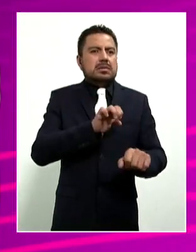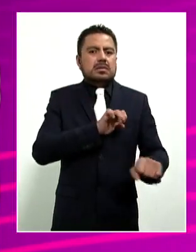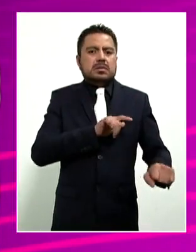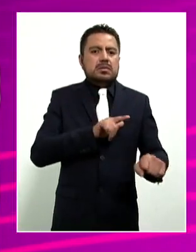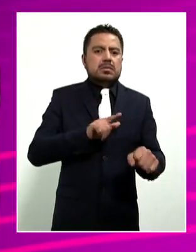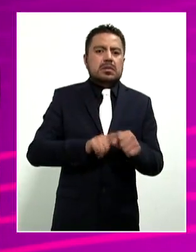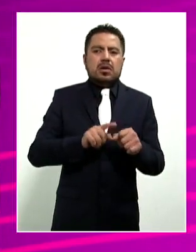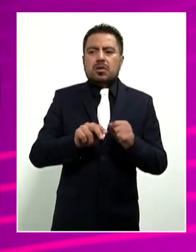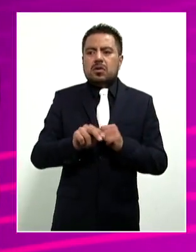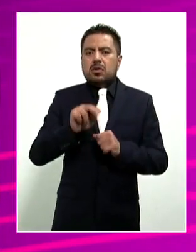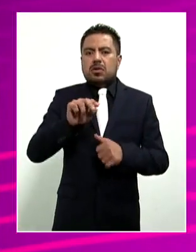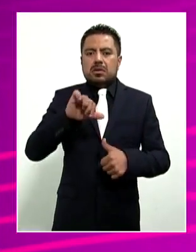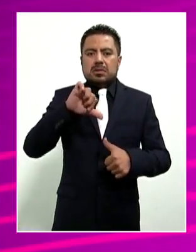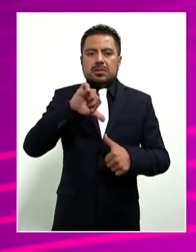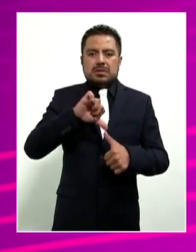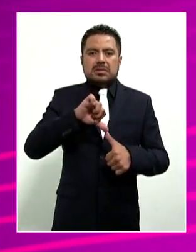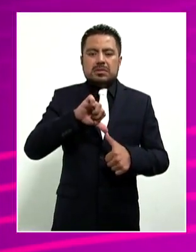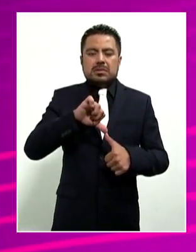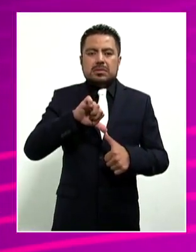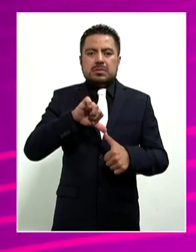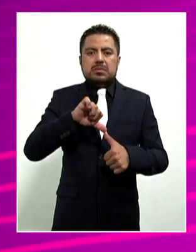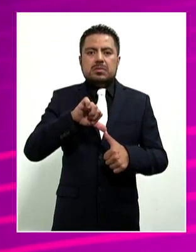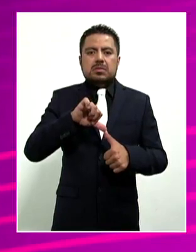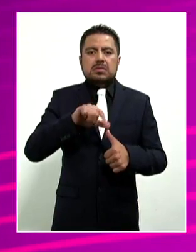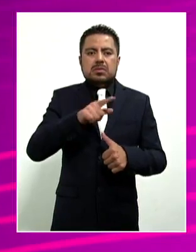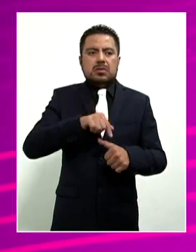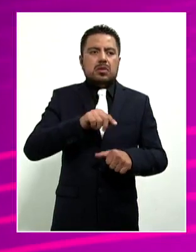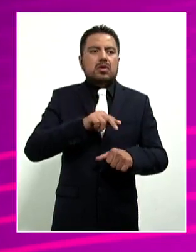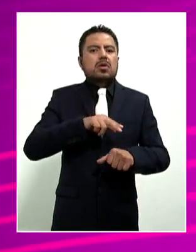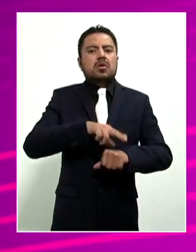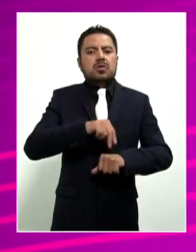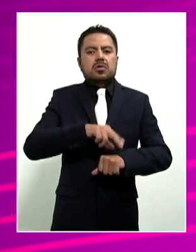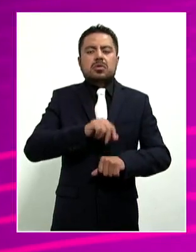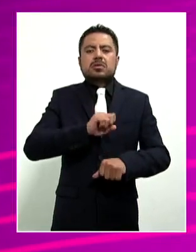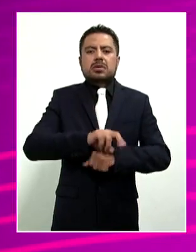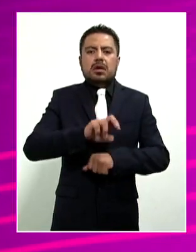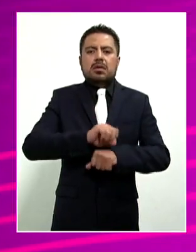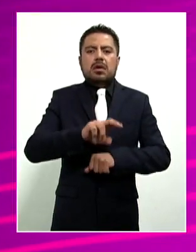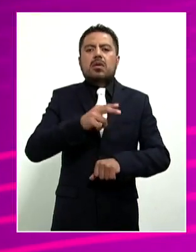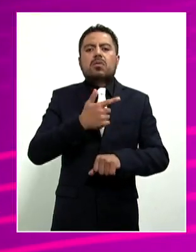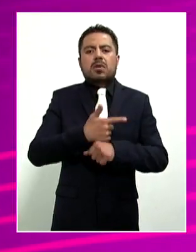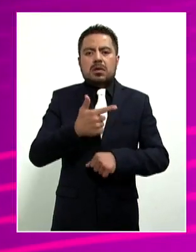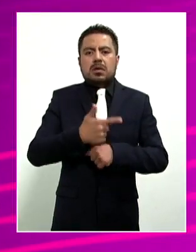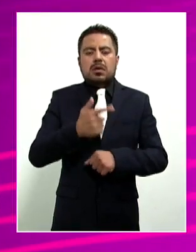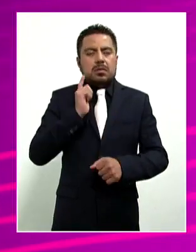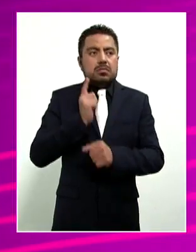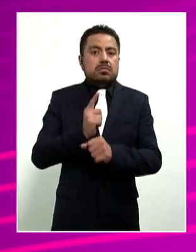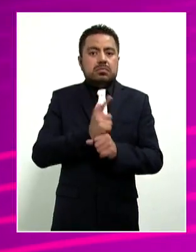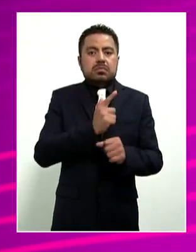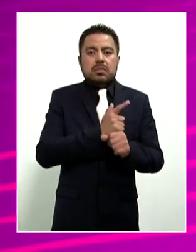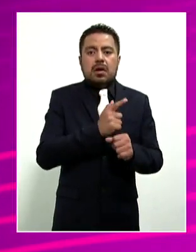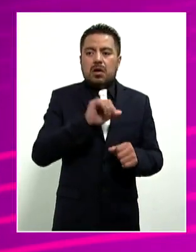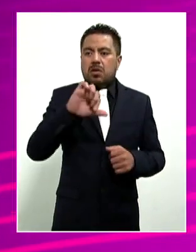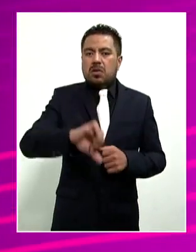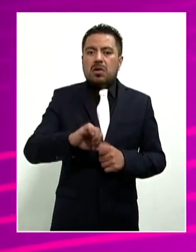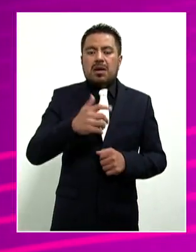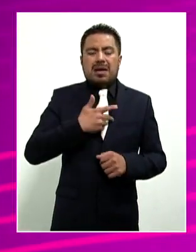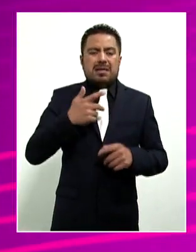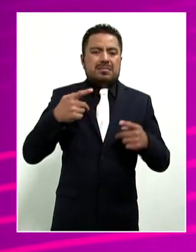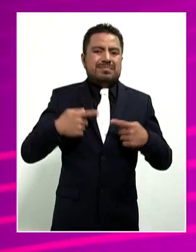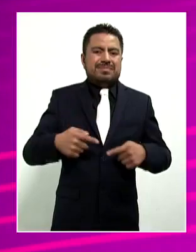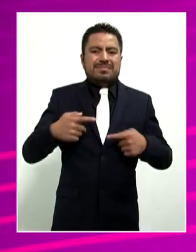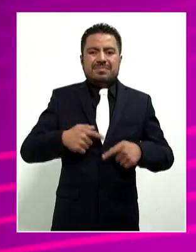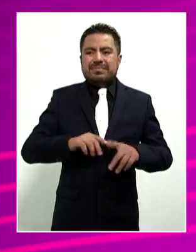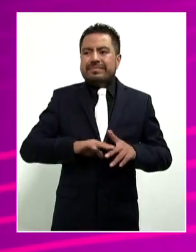específico del norte de Centroamérica, Honduras, El Salvador y Guatemala, lo que vemos es que hay muchísima gente